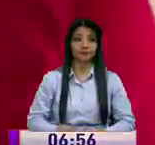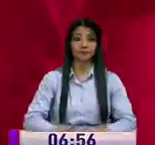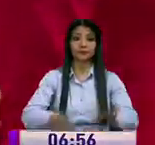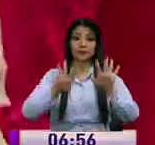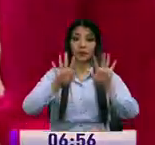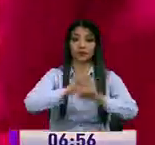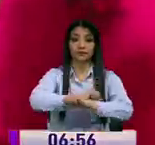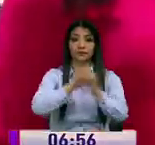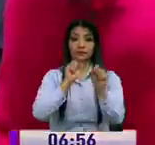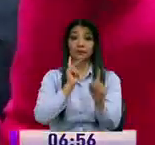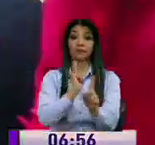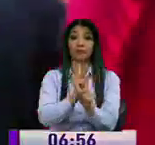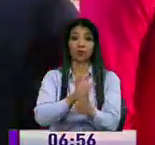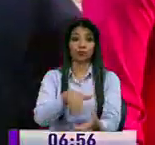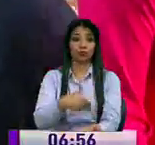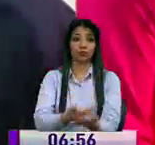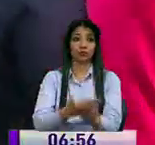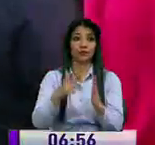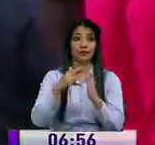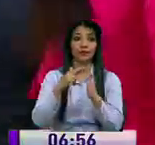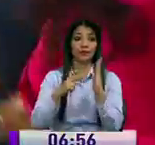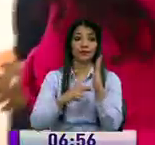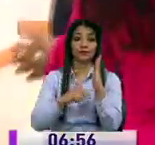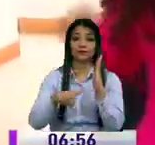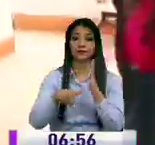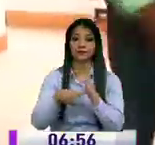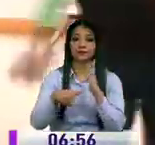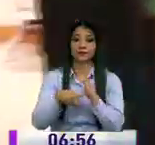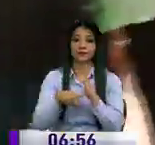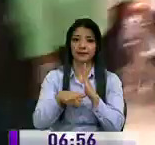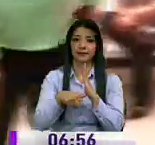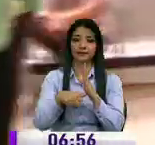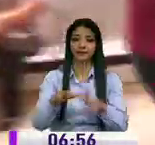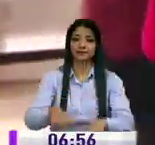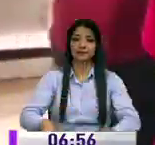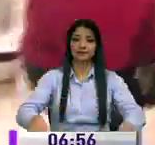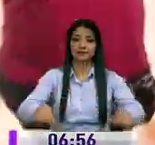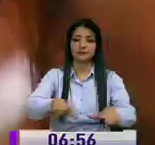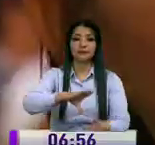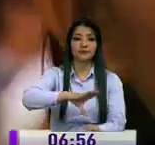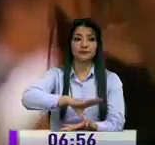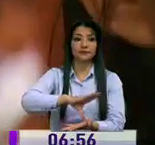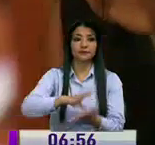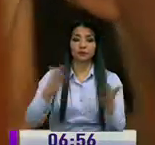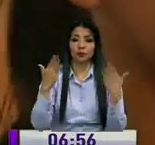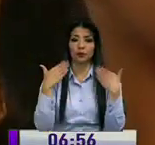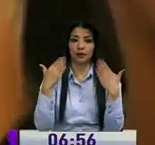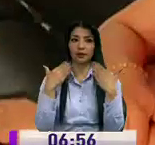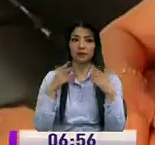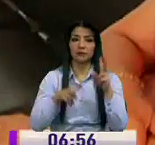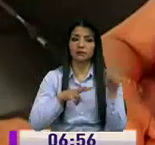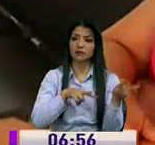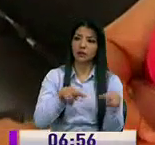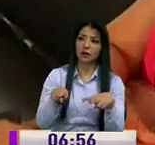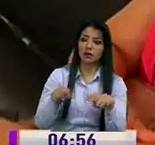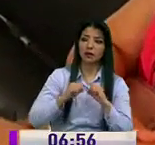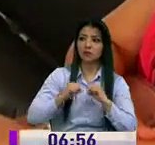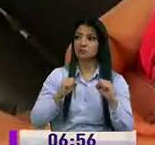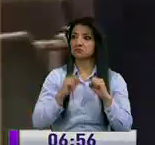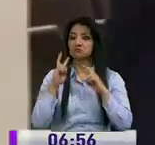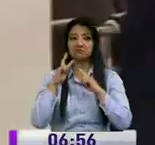9:00 de la mañana arribaron hasta las instalaciones del Registro Civil Nacional, situado en el centro de Guayaquil. Ante la mirada sorpresiva de algunos